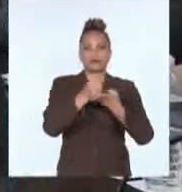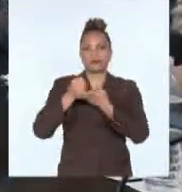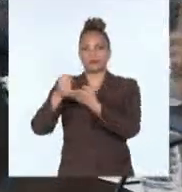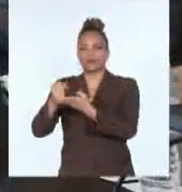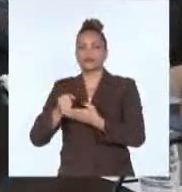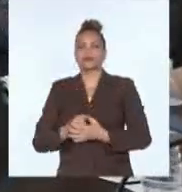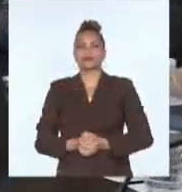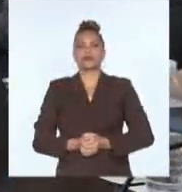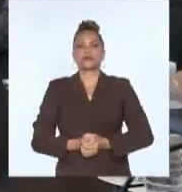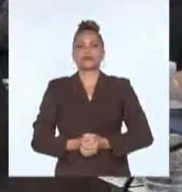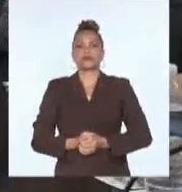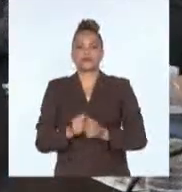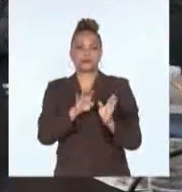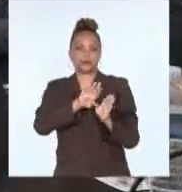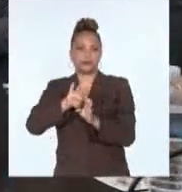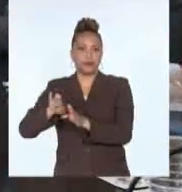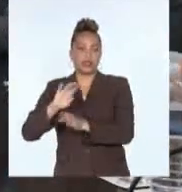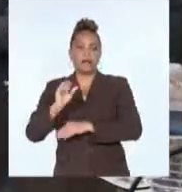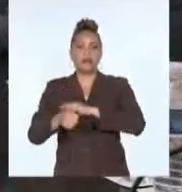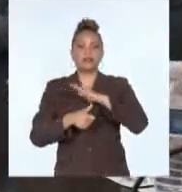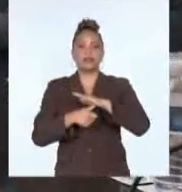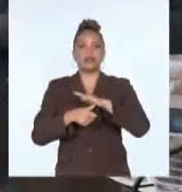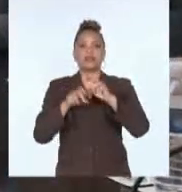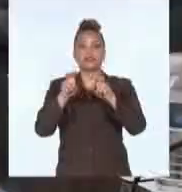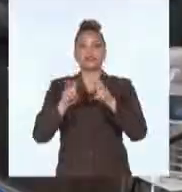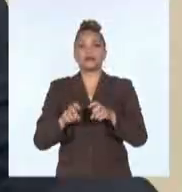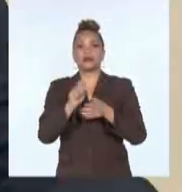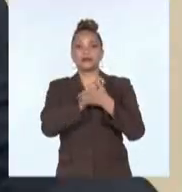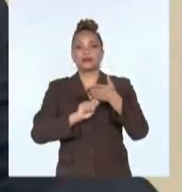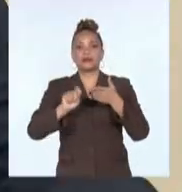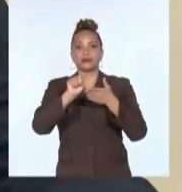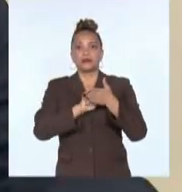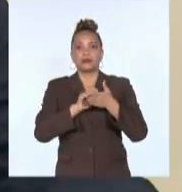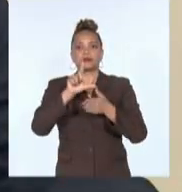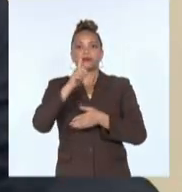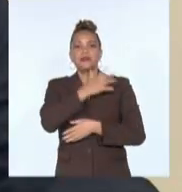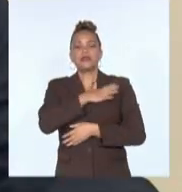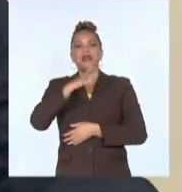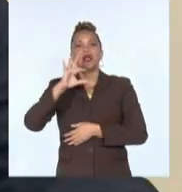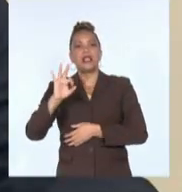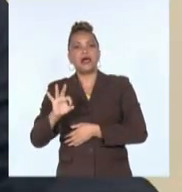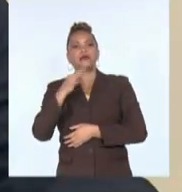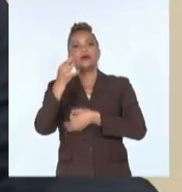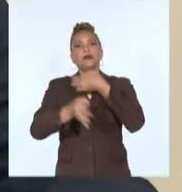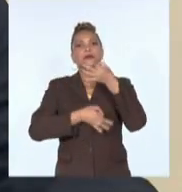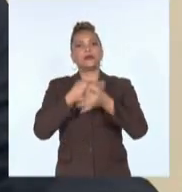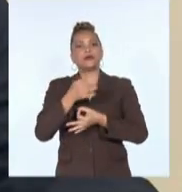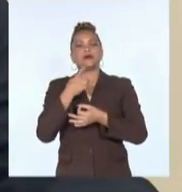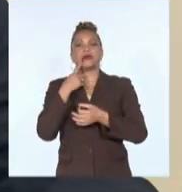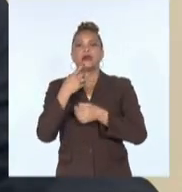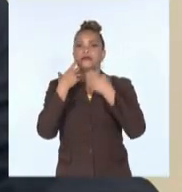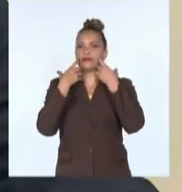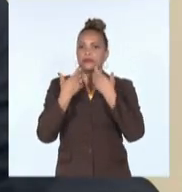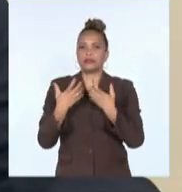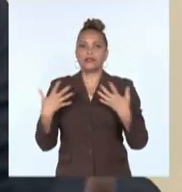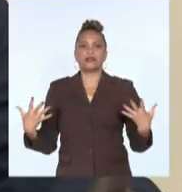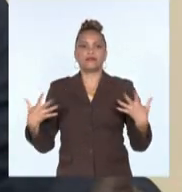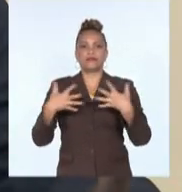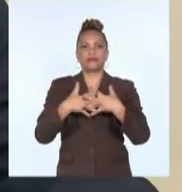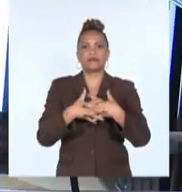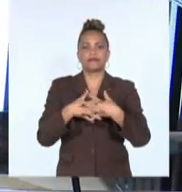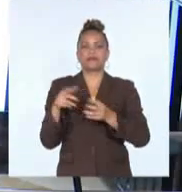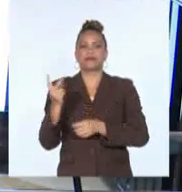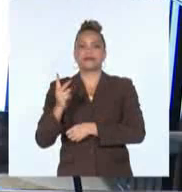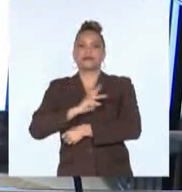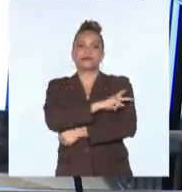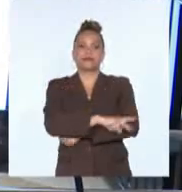Por su parte, el presidente de la Asamblea Nacional del Poder Popular transmitió el interés de profundizar los nexos entre los dos